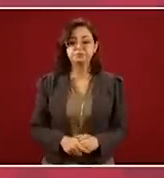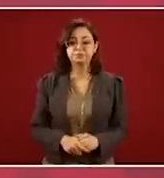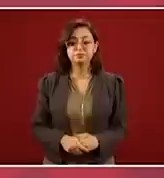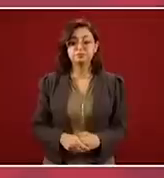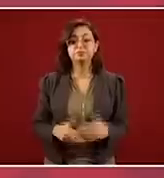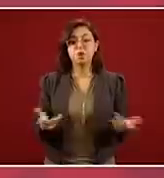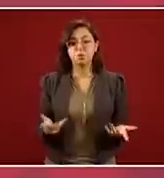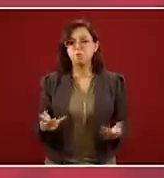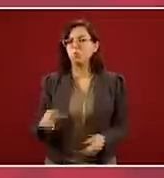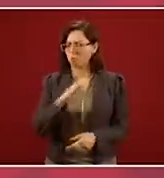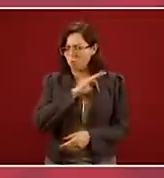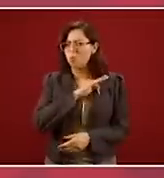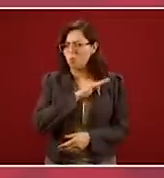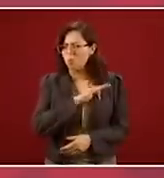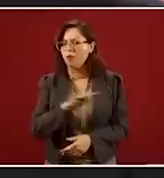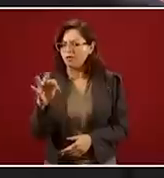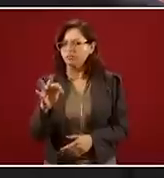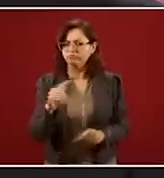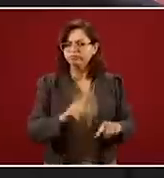hasta motivos en algunos casos